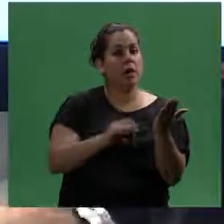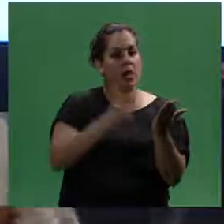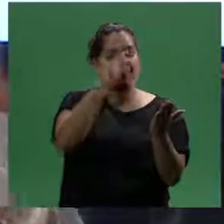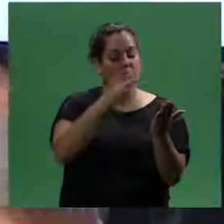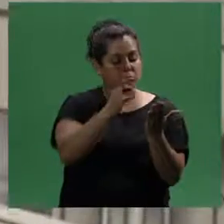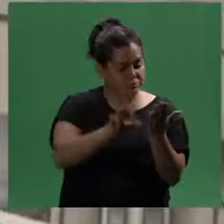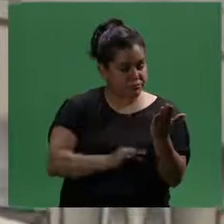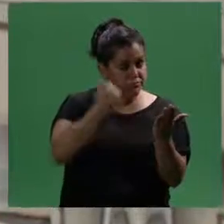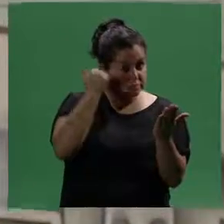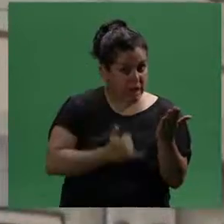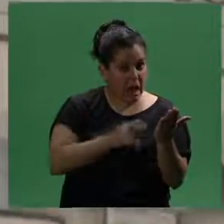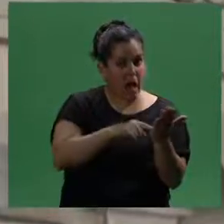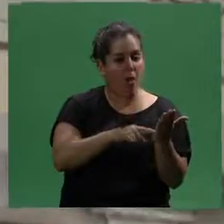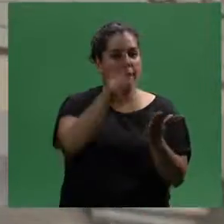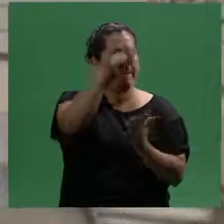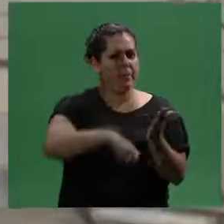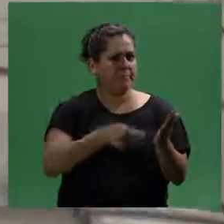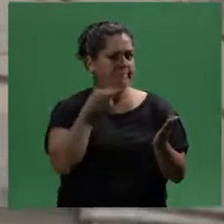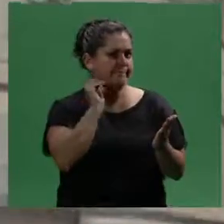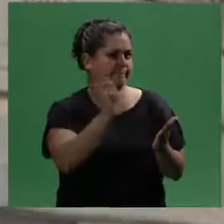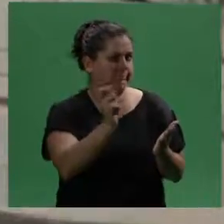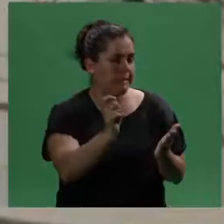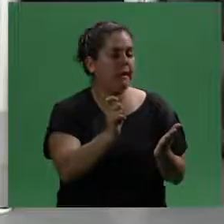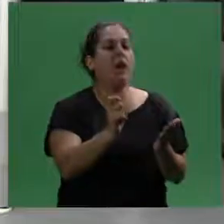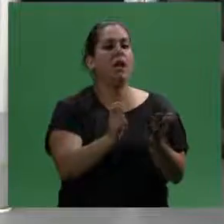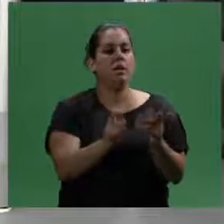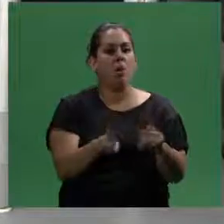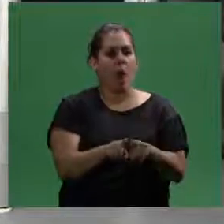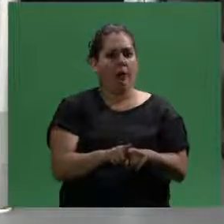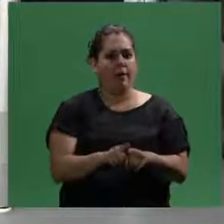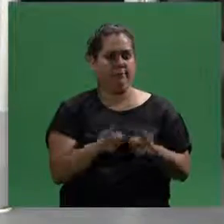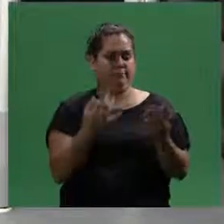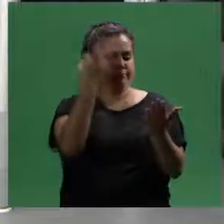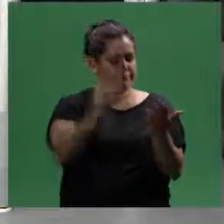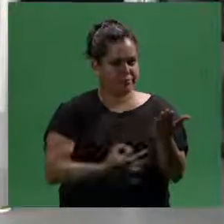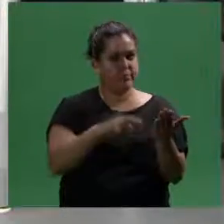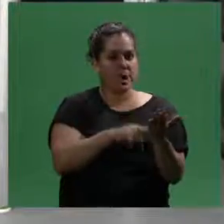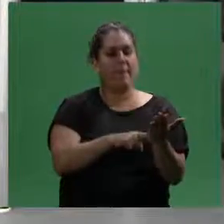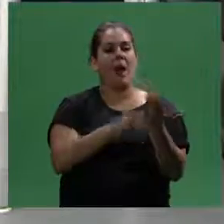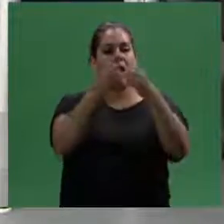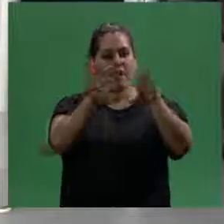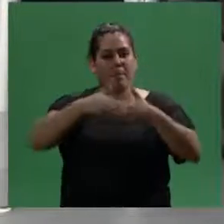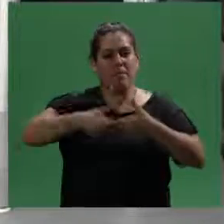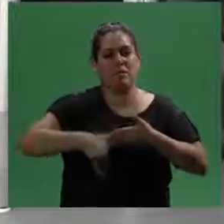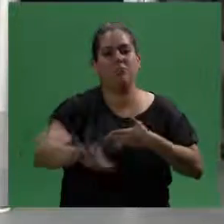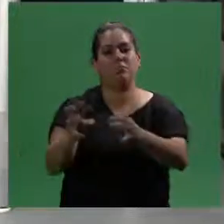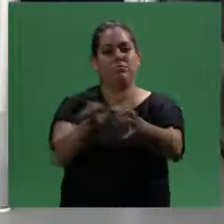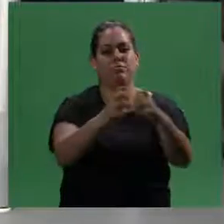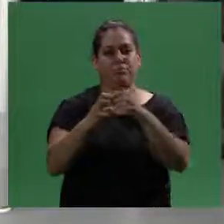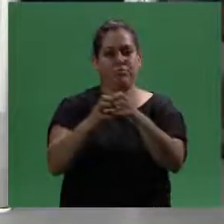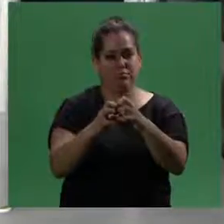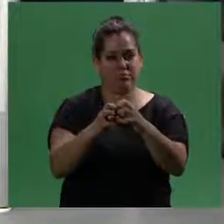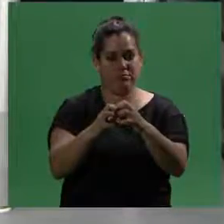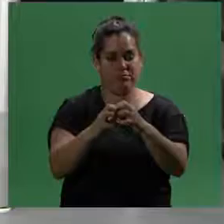un muestreo de esas firmas, darle como digamos el estado parlamentario